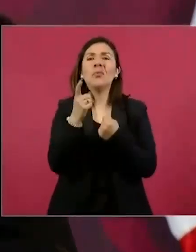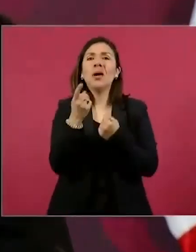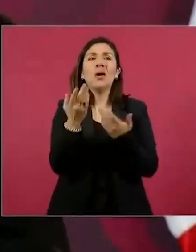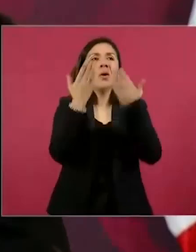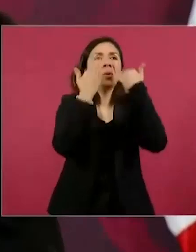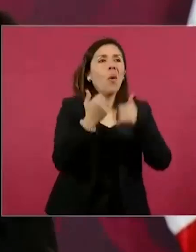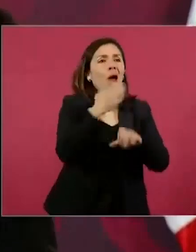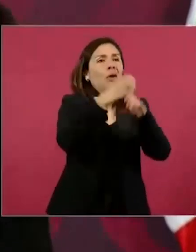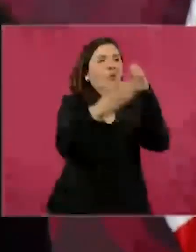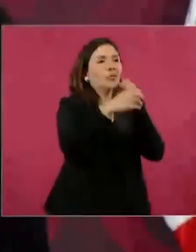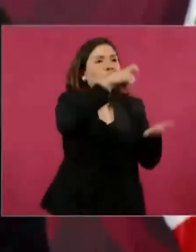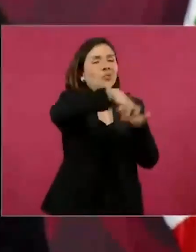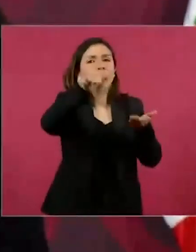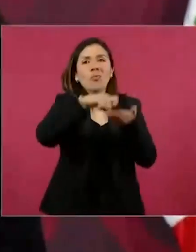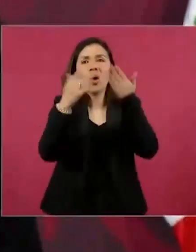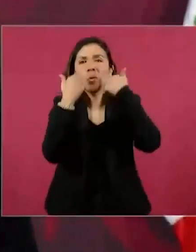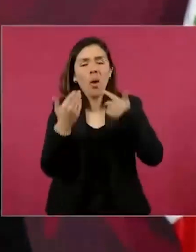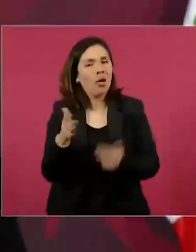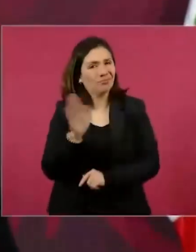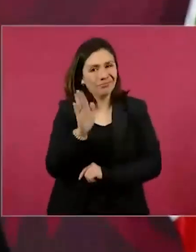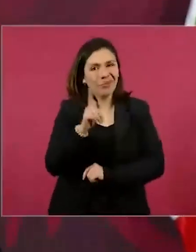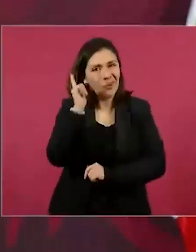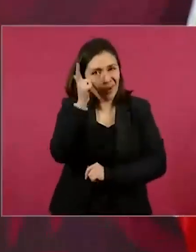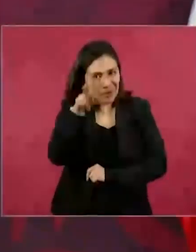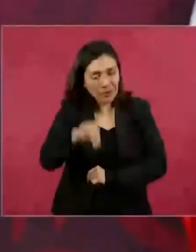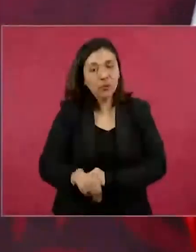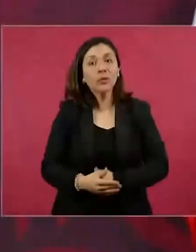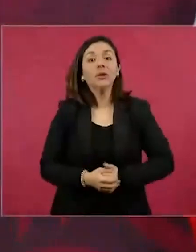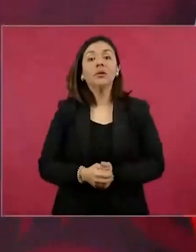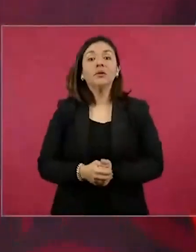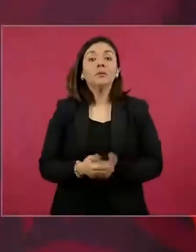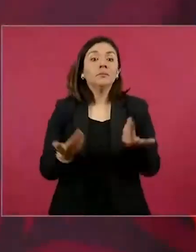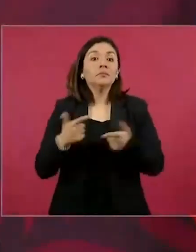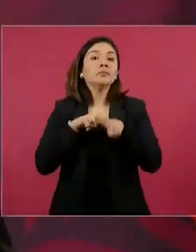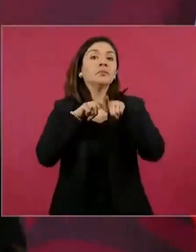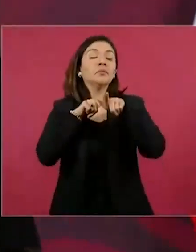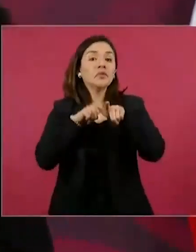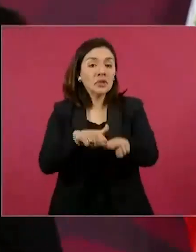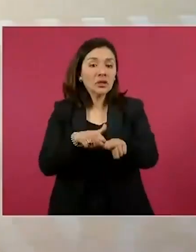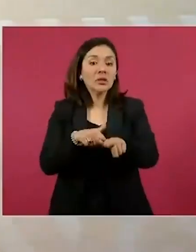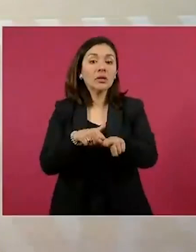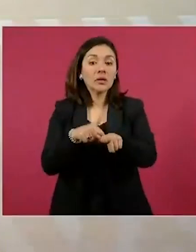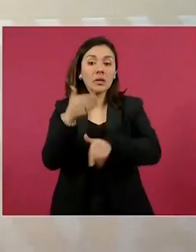que se siga